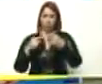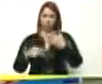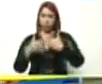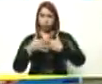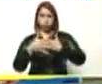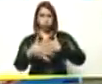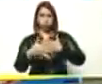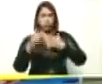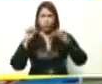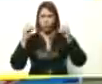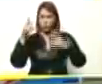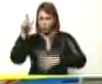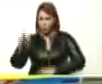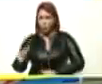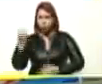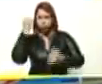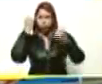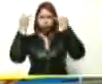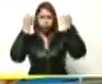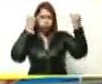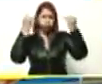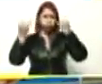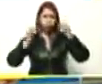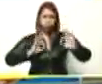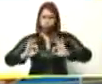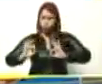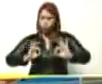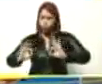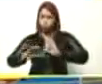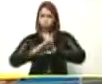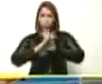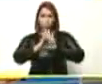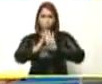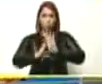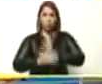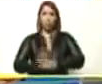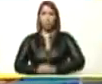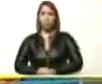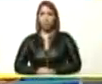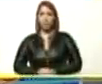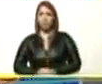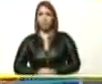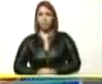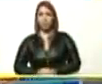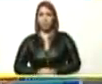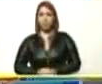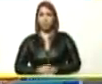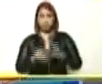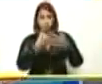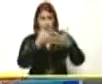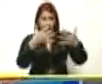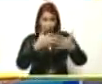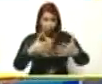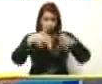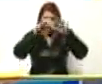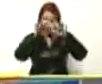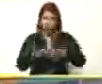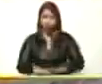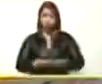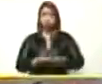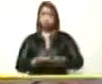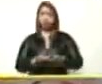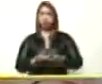brillante, en su ejercicio, como constituyente, corredactor, de,